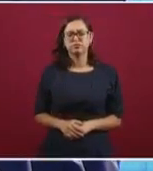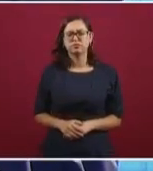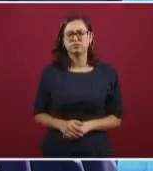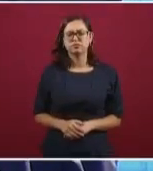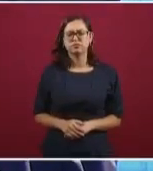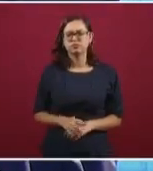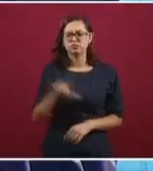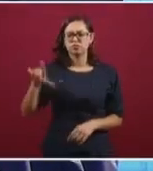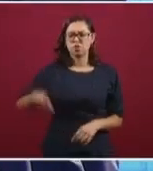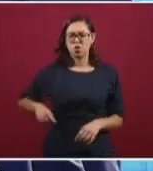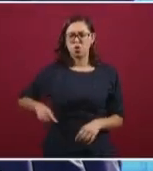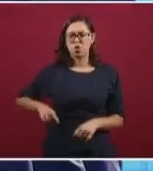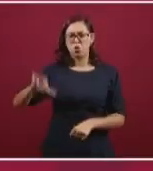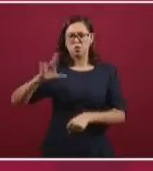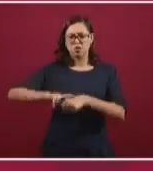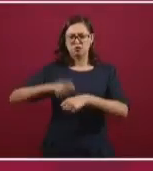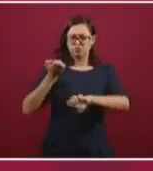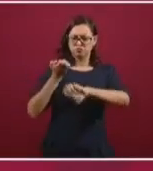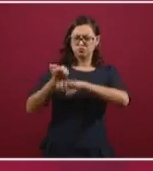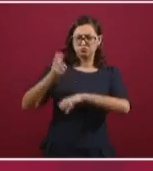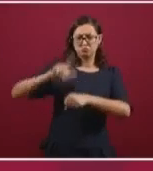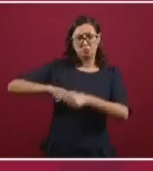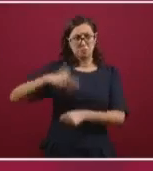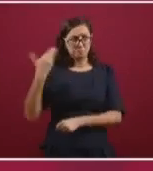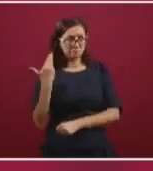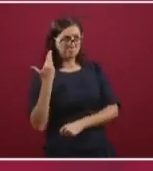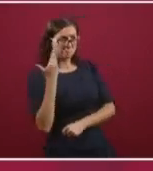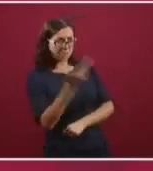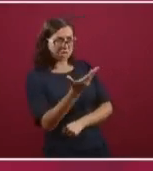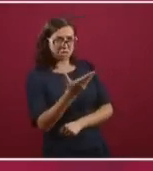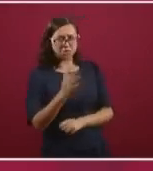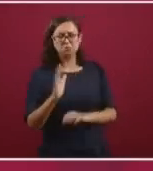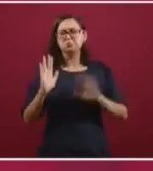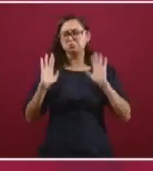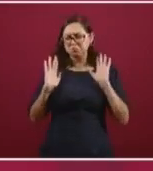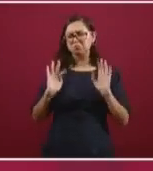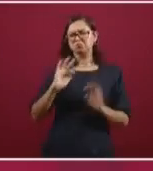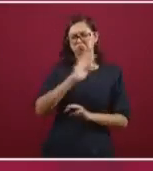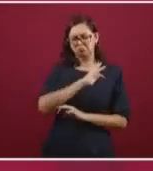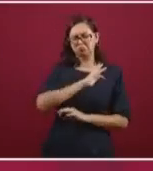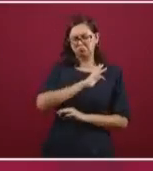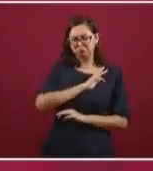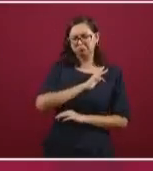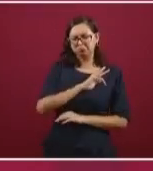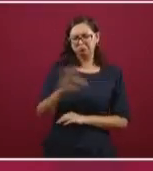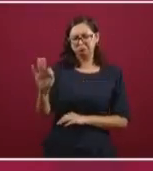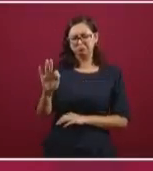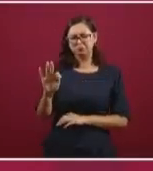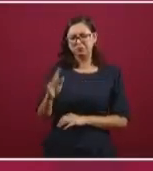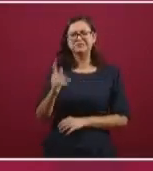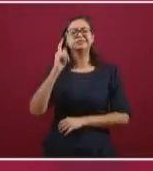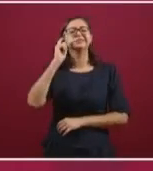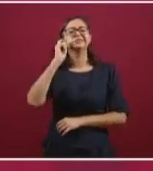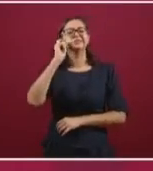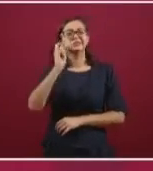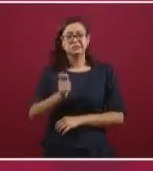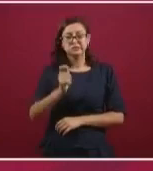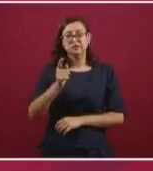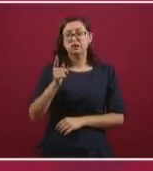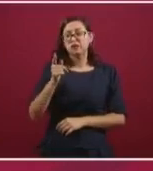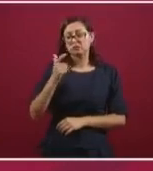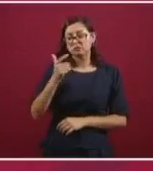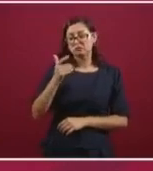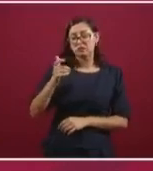los gobiernos estatales. Si ellos quieren que se les apoye con ese